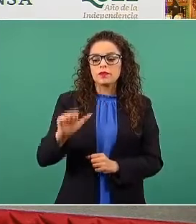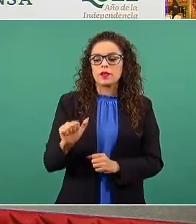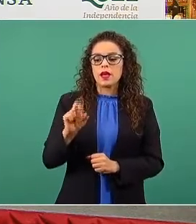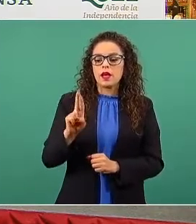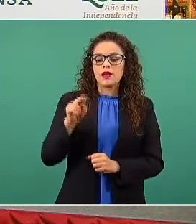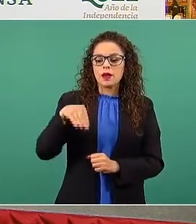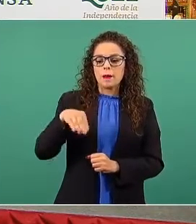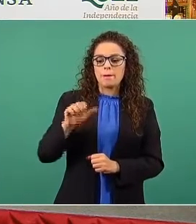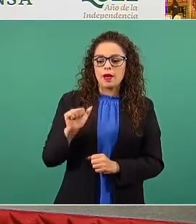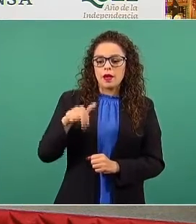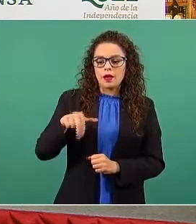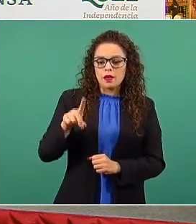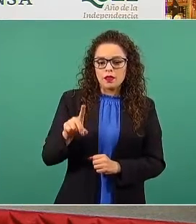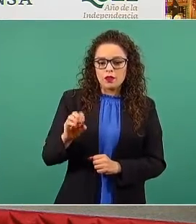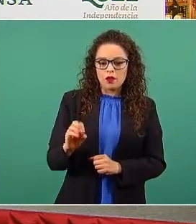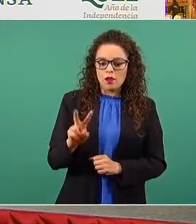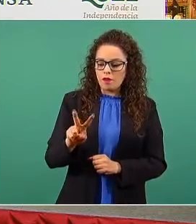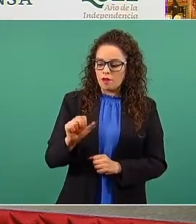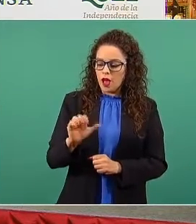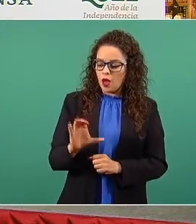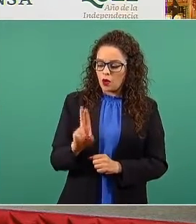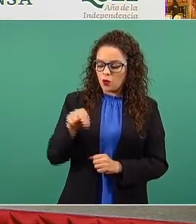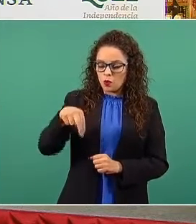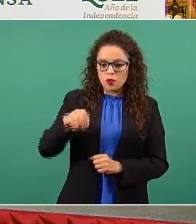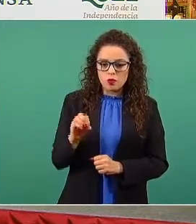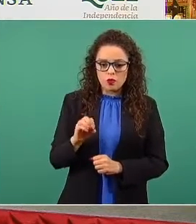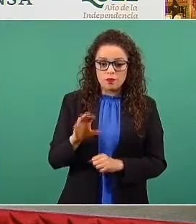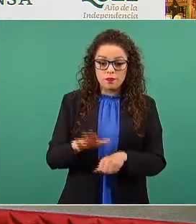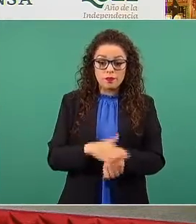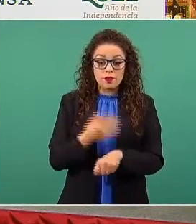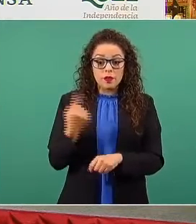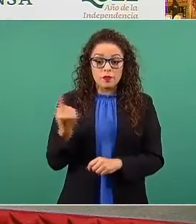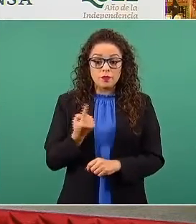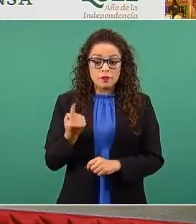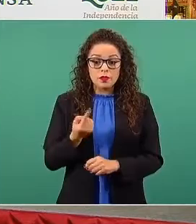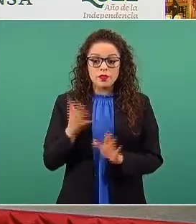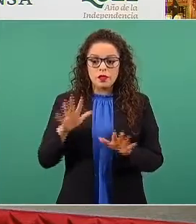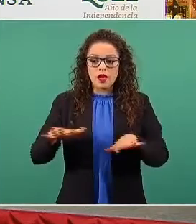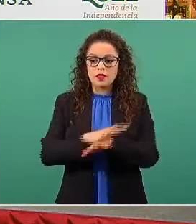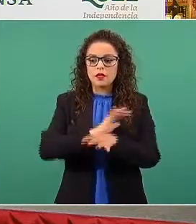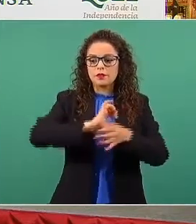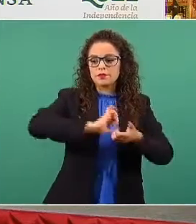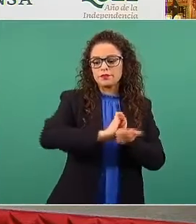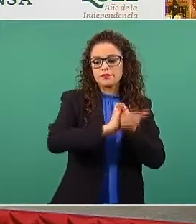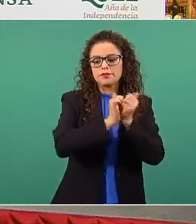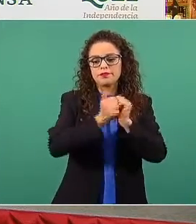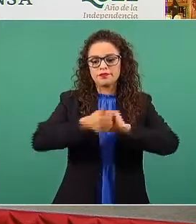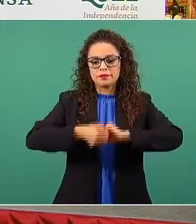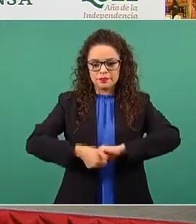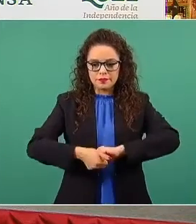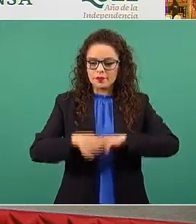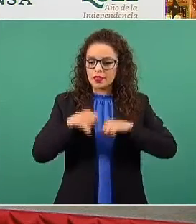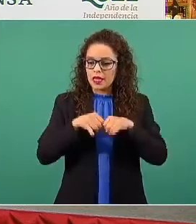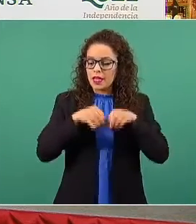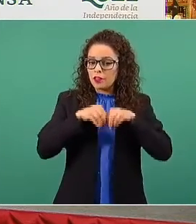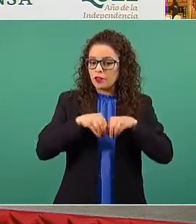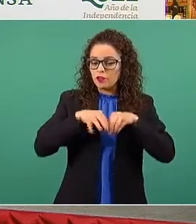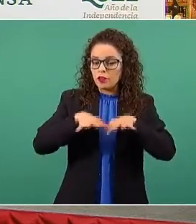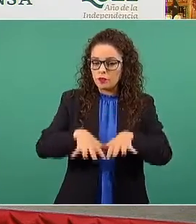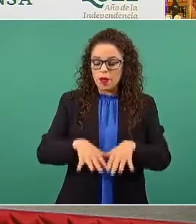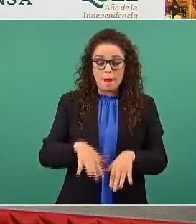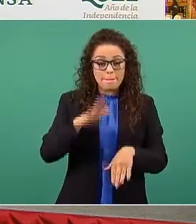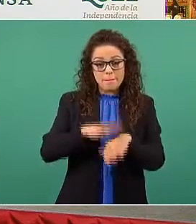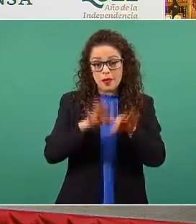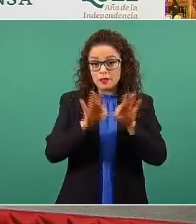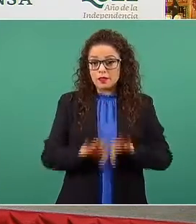Vacuno, dado que se ha transitado a que la información